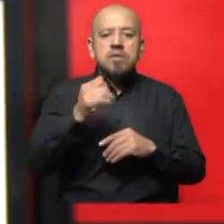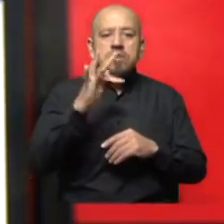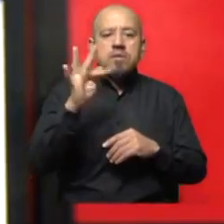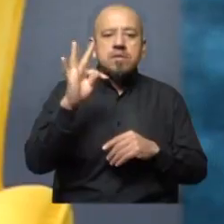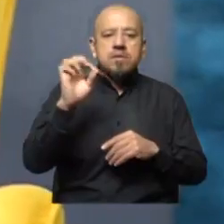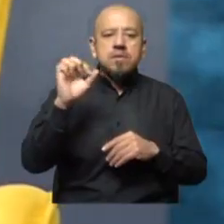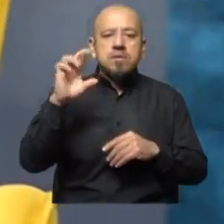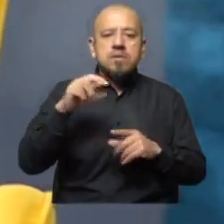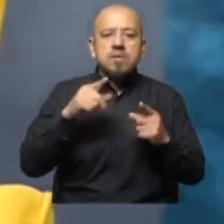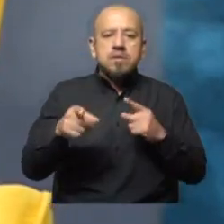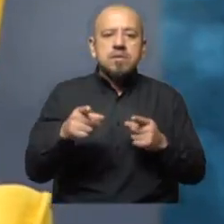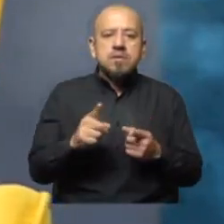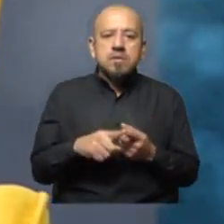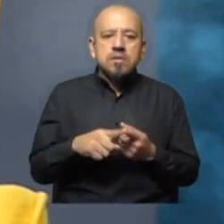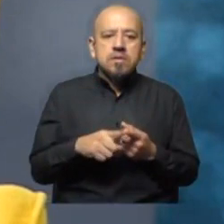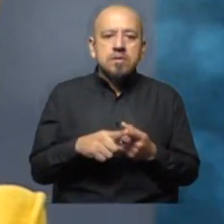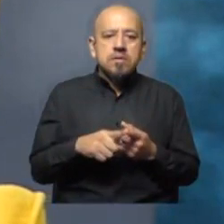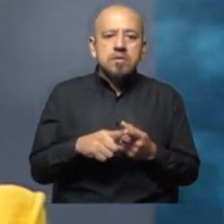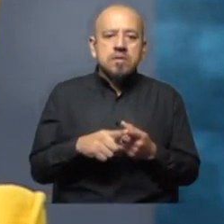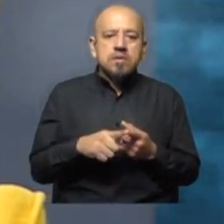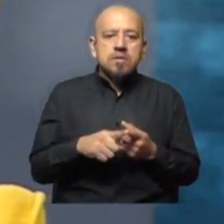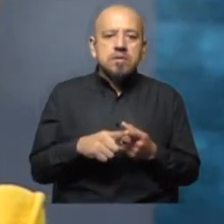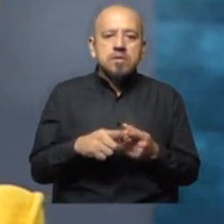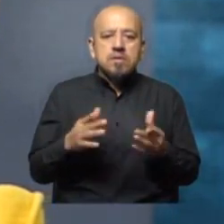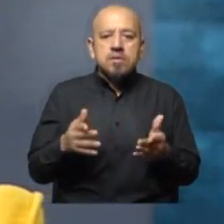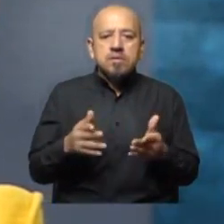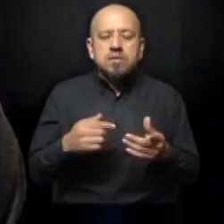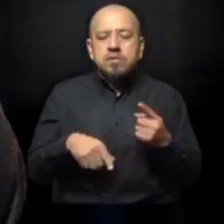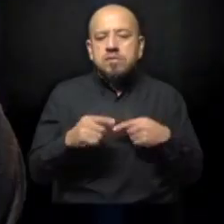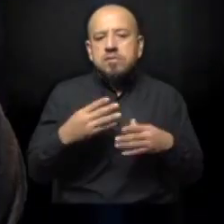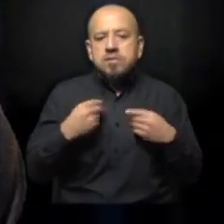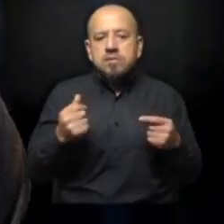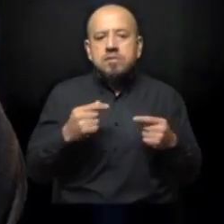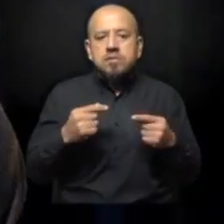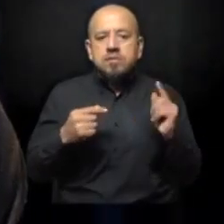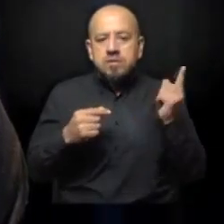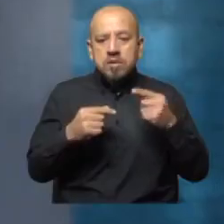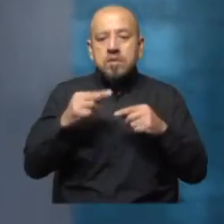después y eso es como el tejado